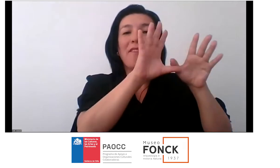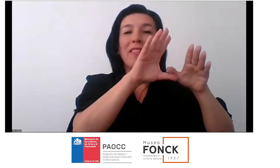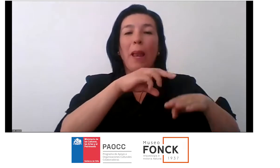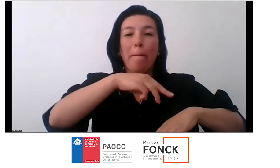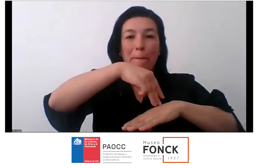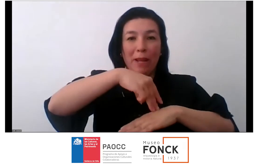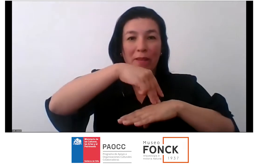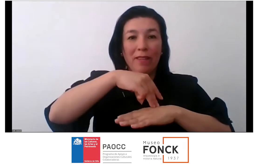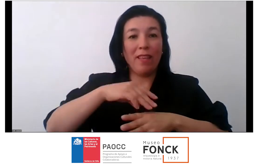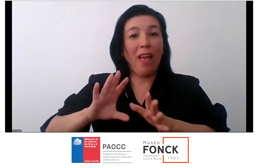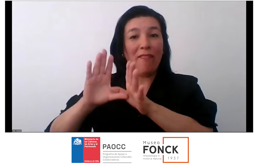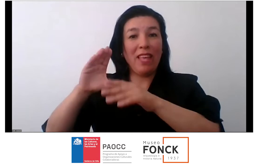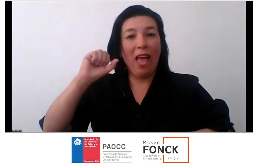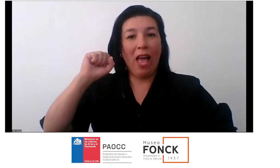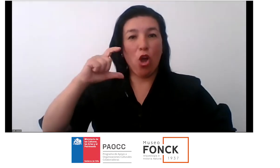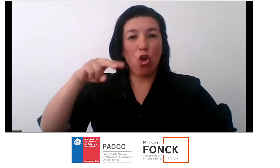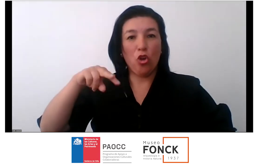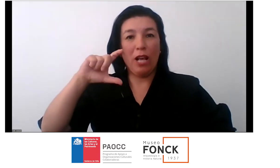la Concagua.